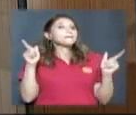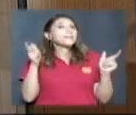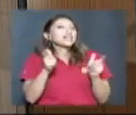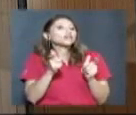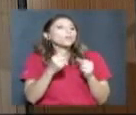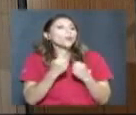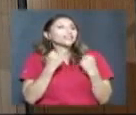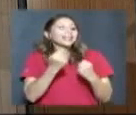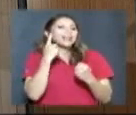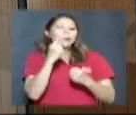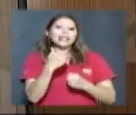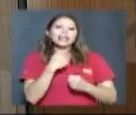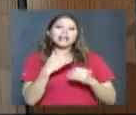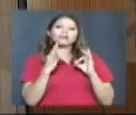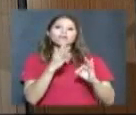analógico, que si usted va distanciándose, por ejemplo,